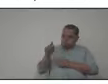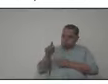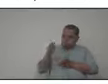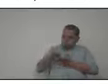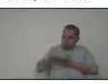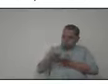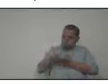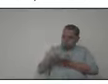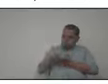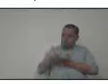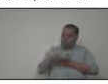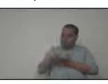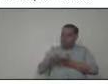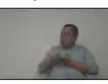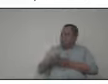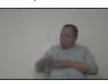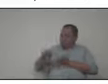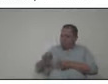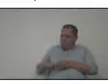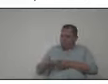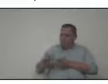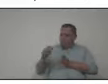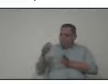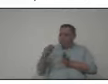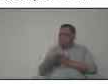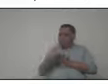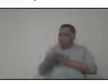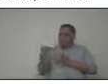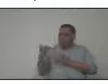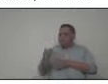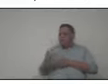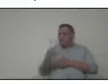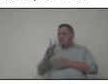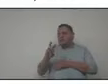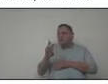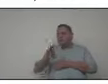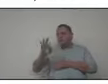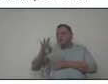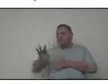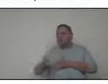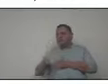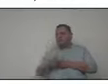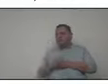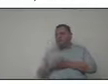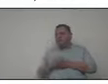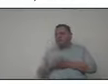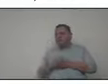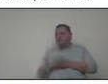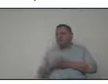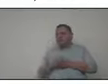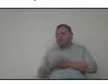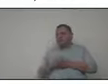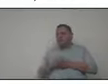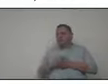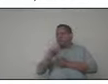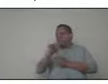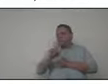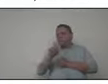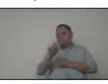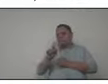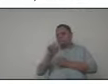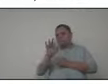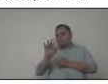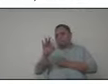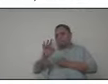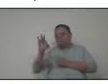subsidiado, autorización de gastar un 8%. Nosotros estamos gastando un